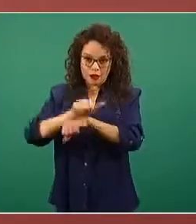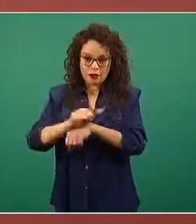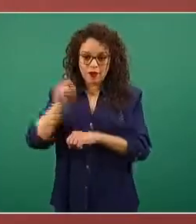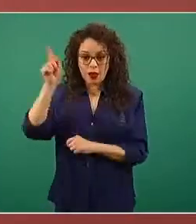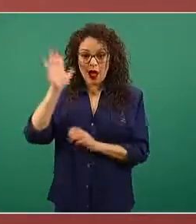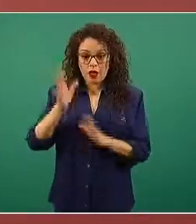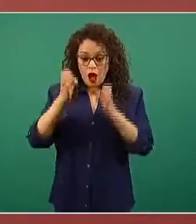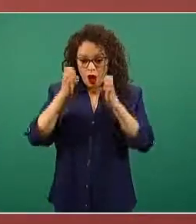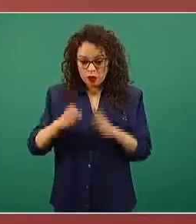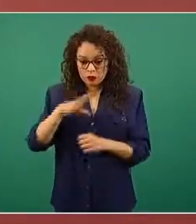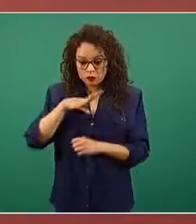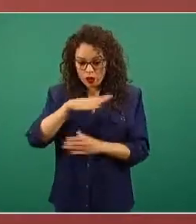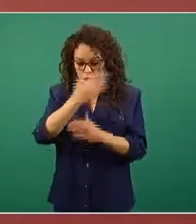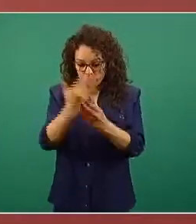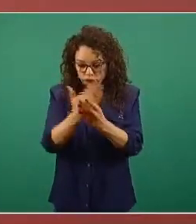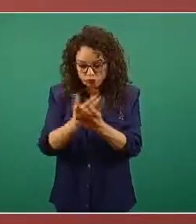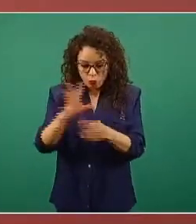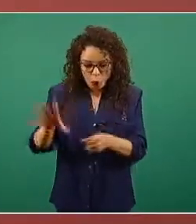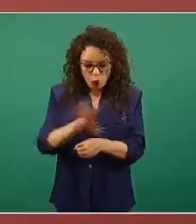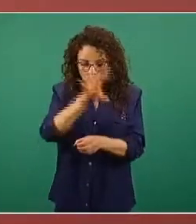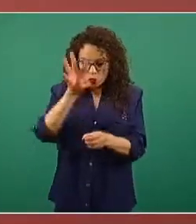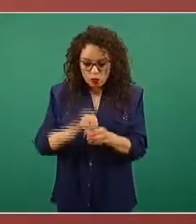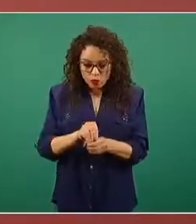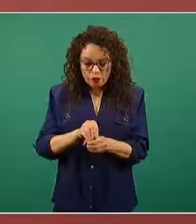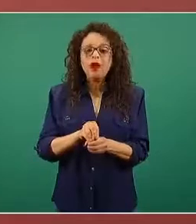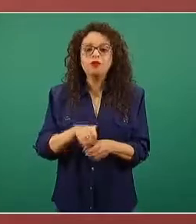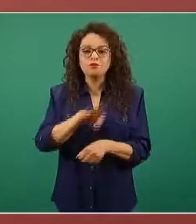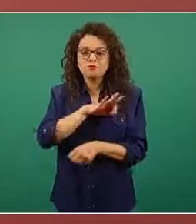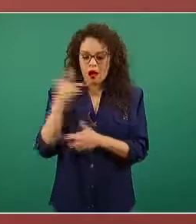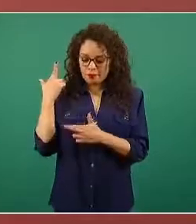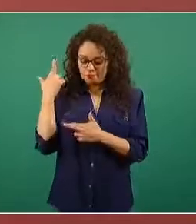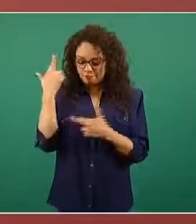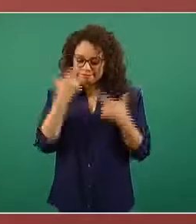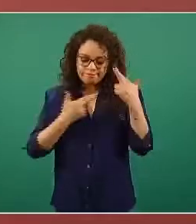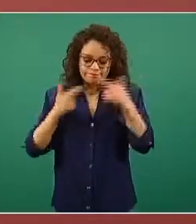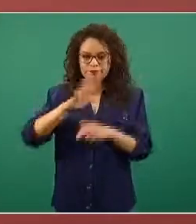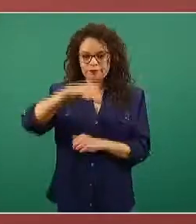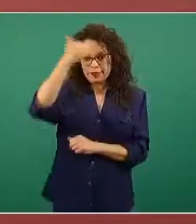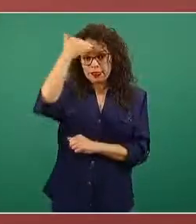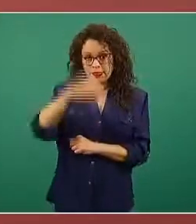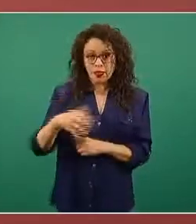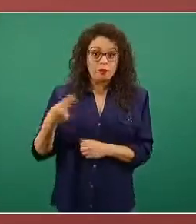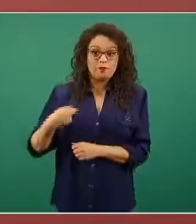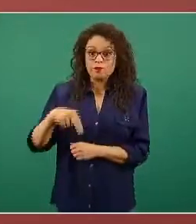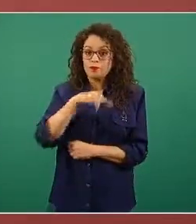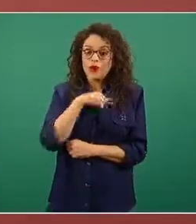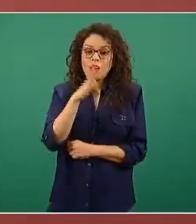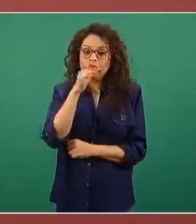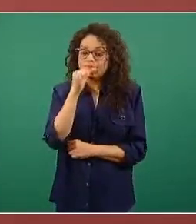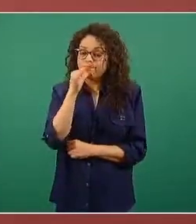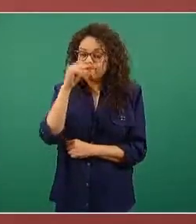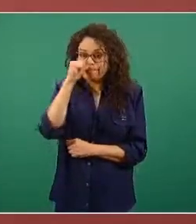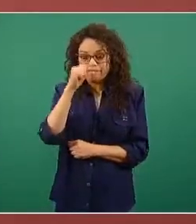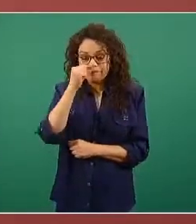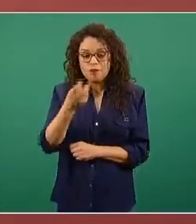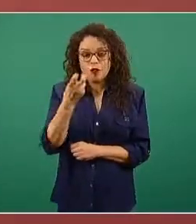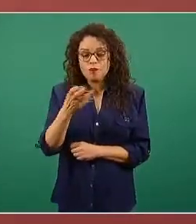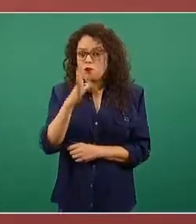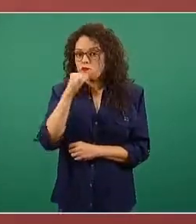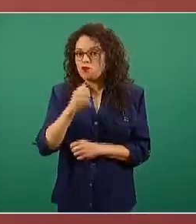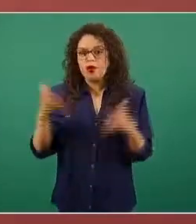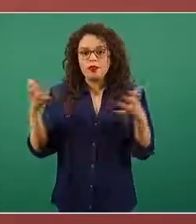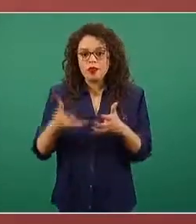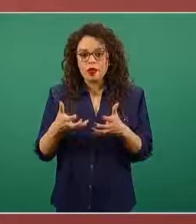mano un expediente técnico completo y lo había podido revisar. Nosotros no lo habíamos podido tener y por lo tanto no se había logrado